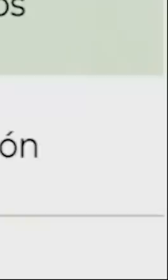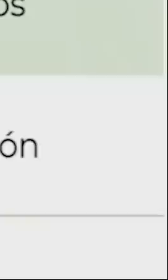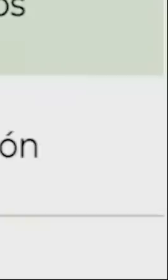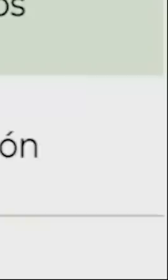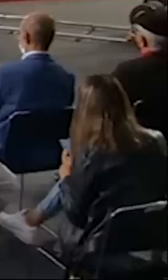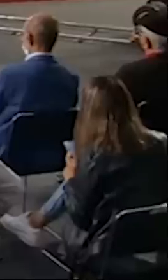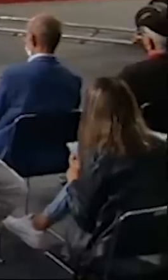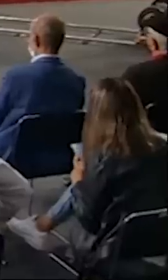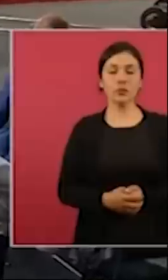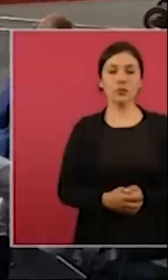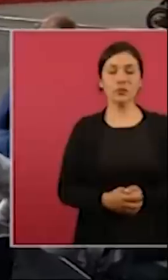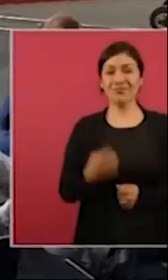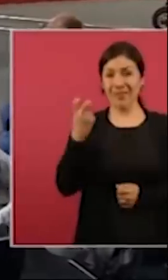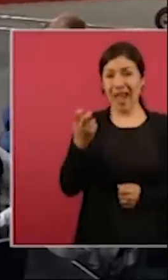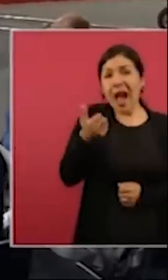Y